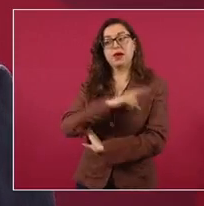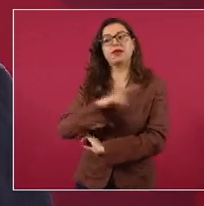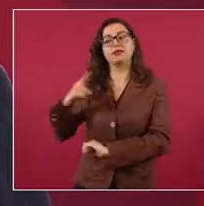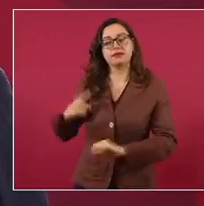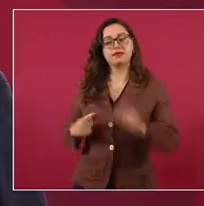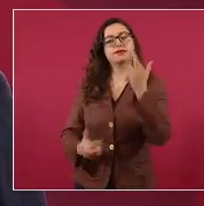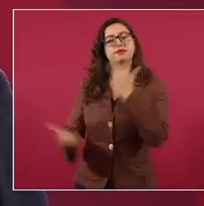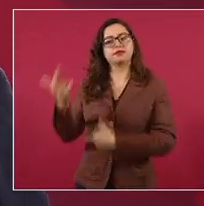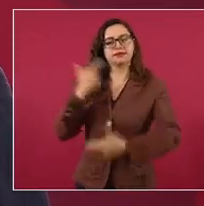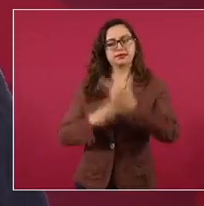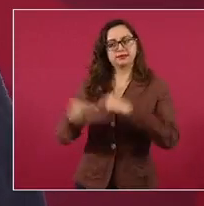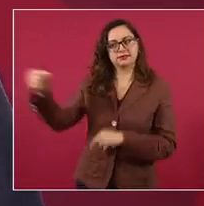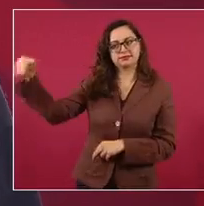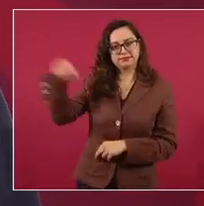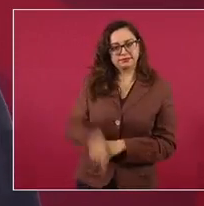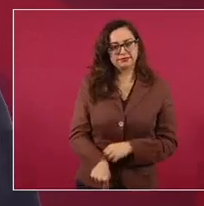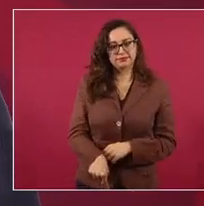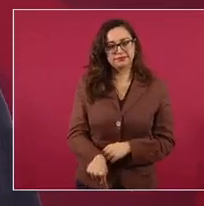para eso.